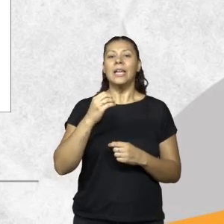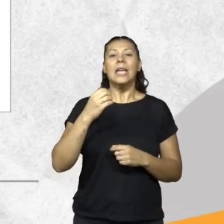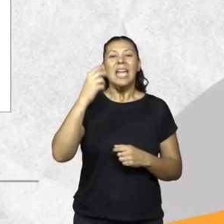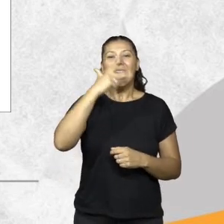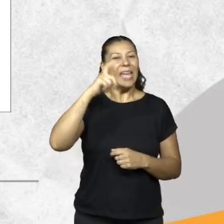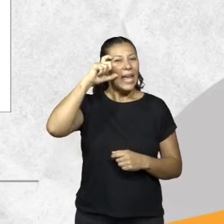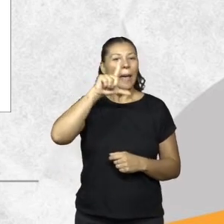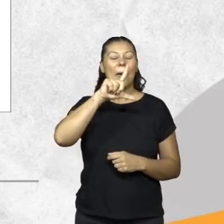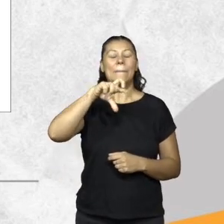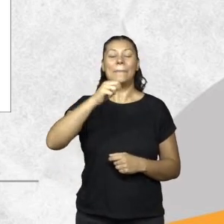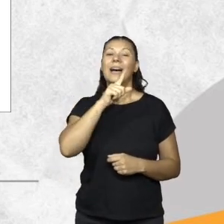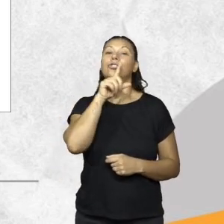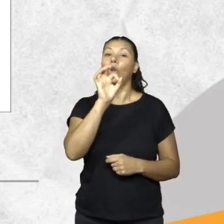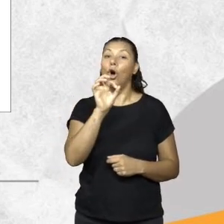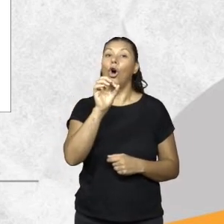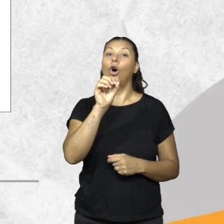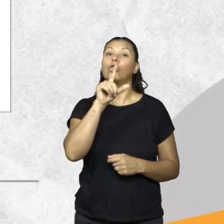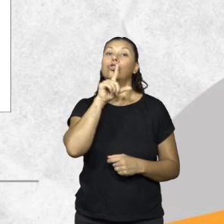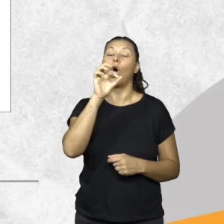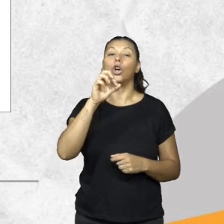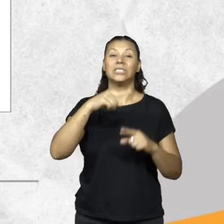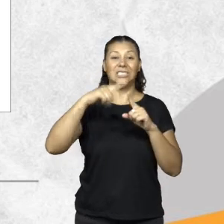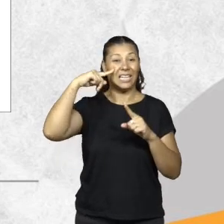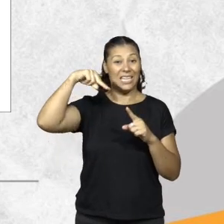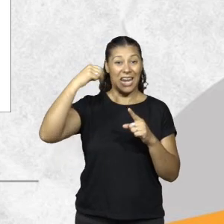o al sistema nervioso, que son las neurotoxinas.